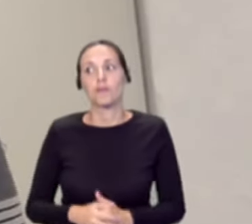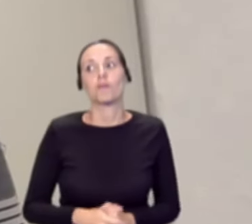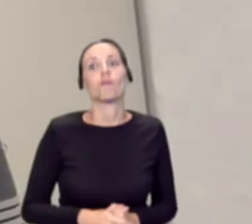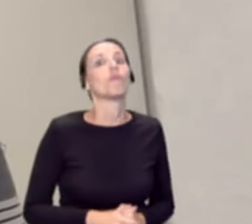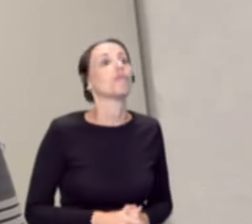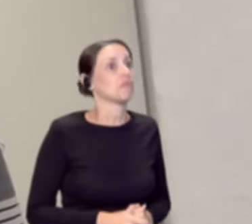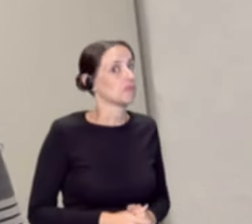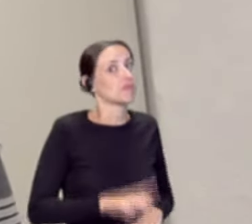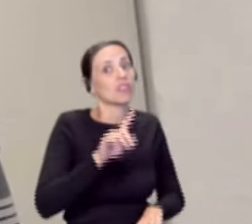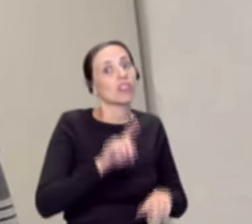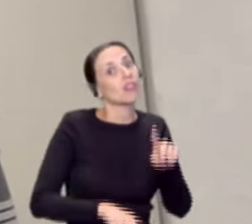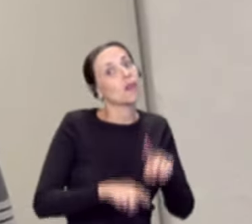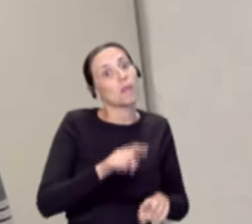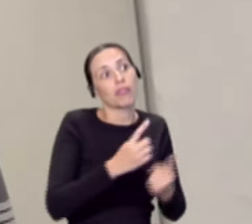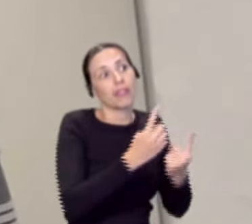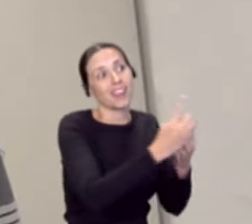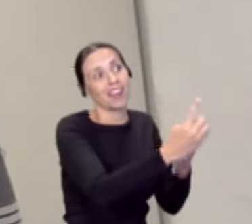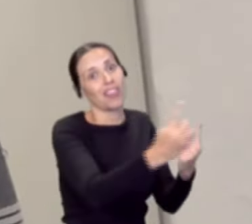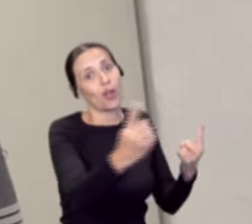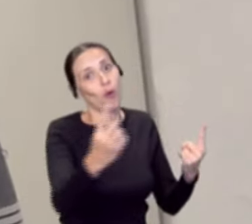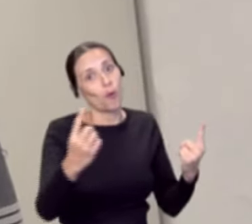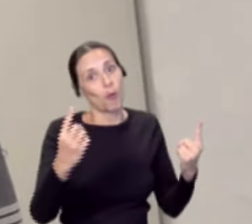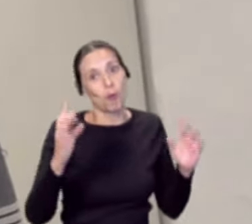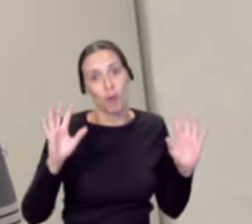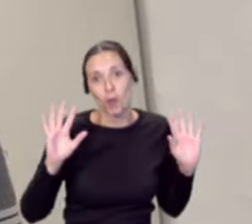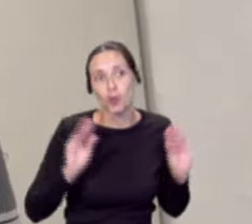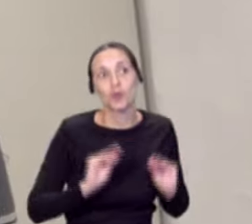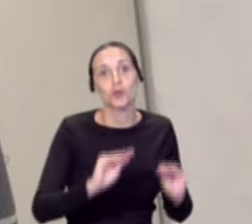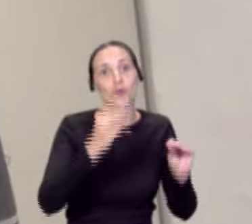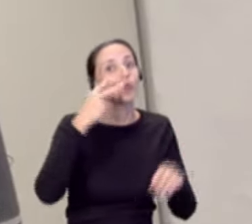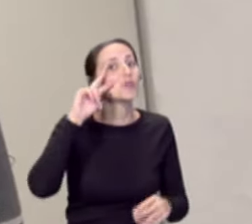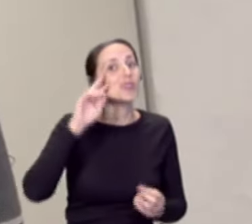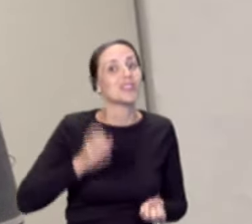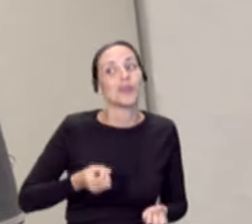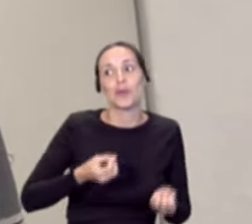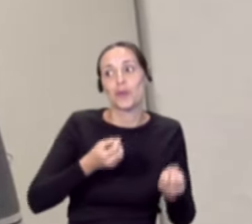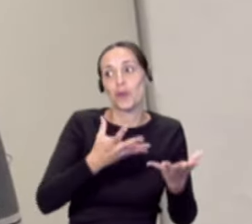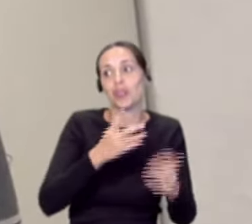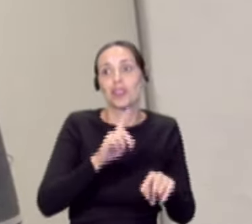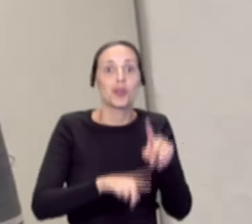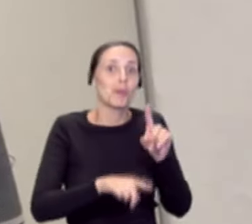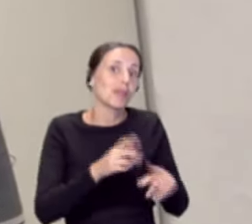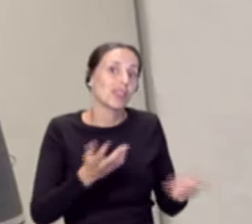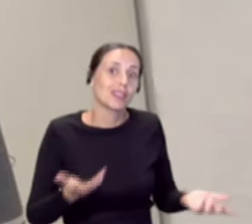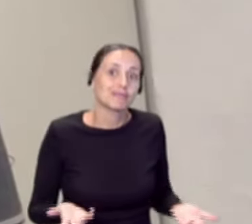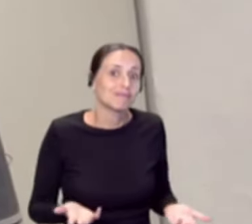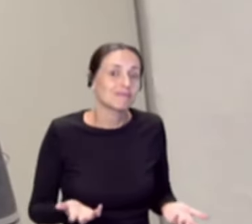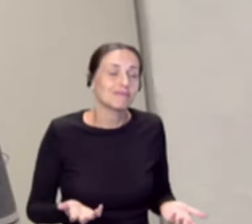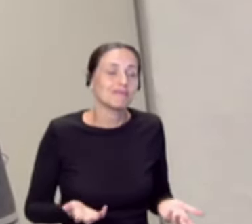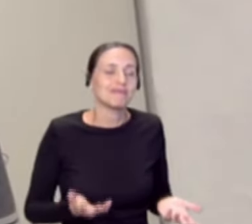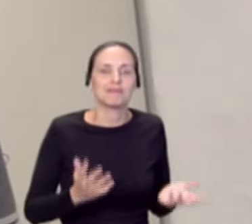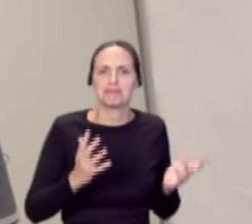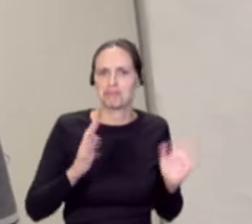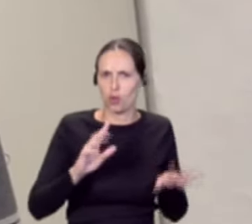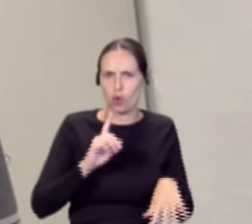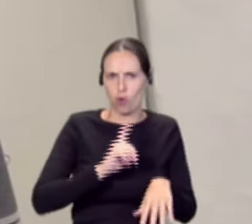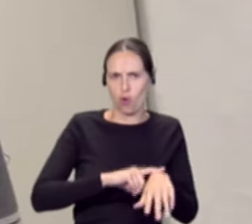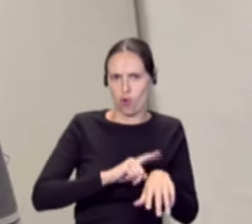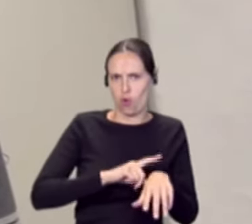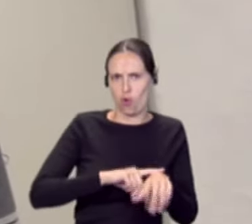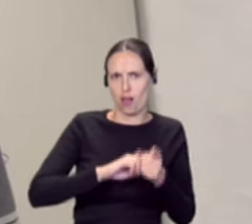pues cada uno cuenta lo que a él le parece, ¿no? O mejor le va. Pero de todas formas, el cambio horario